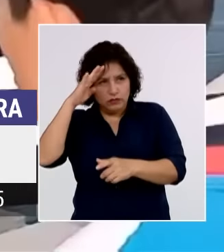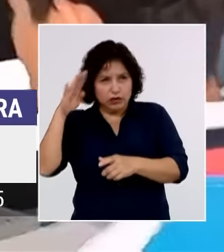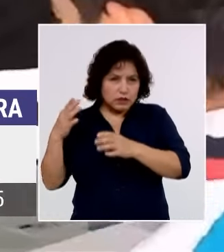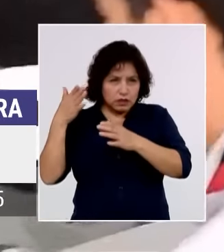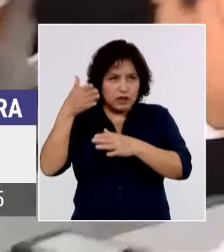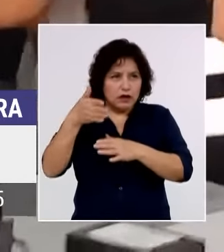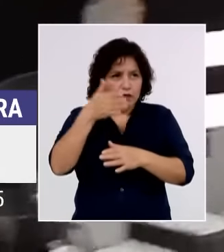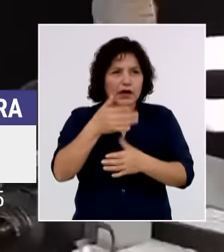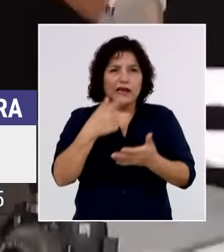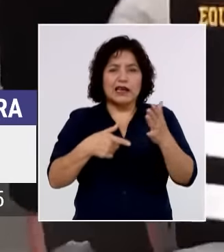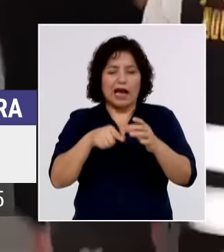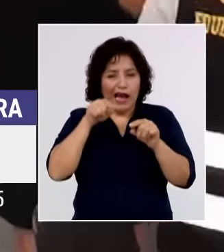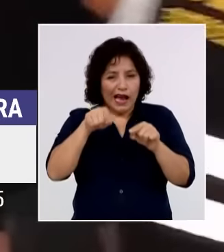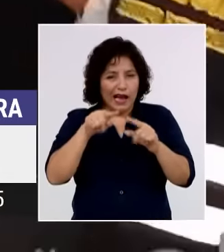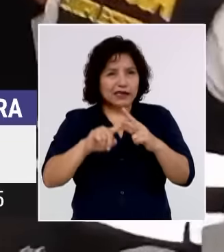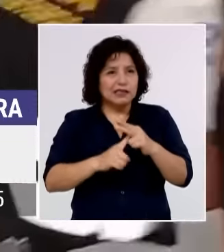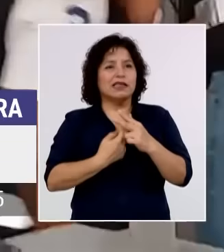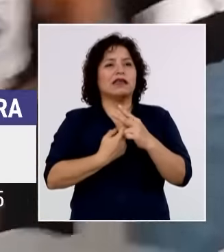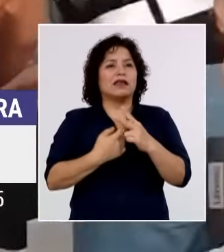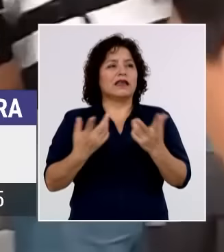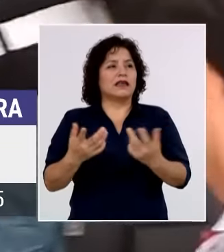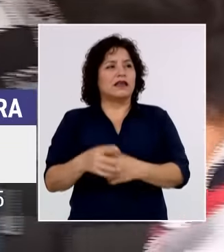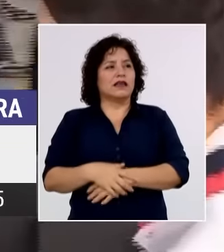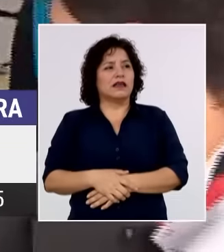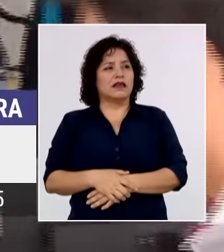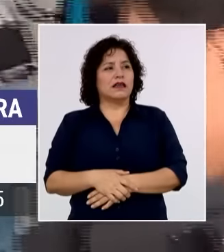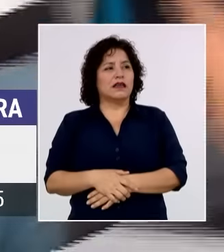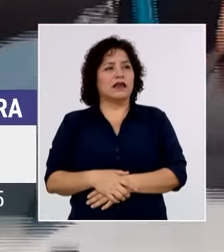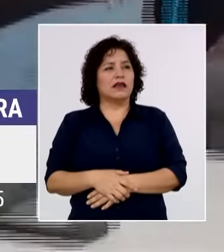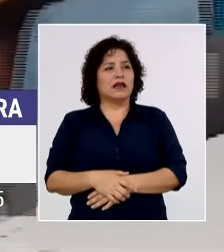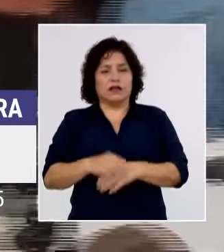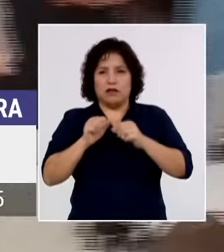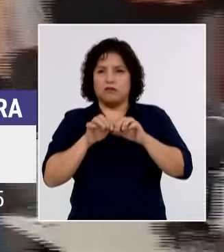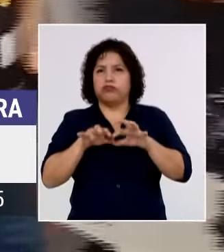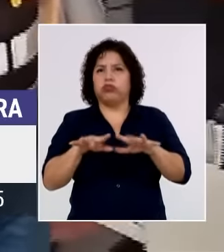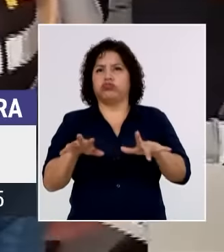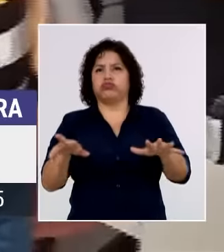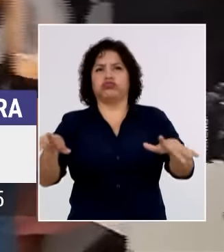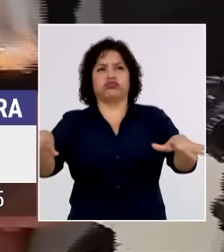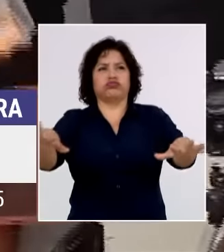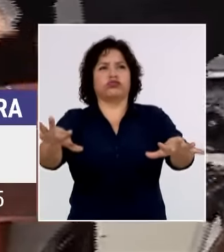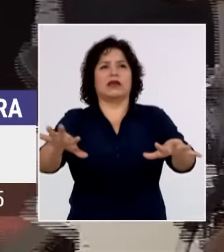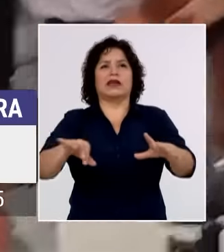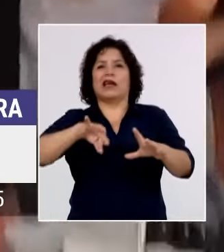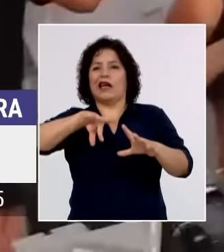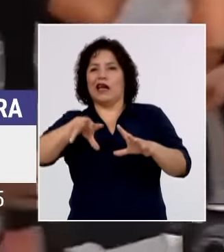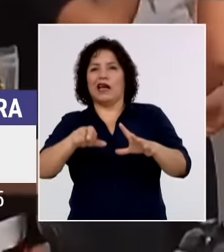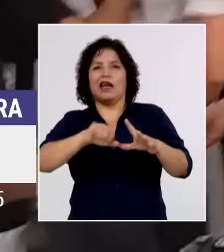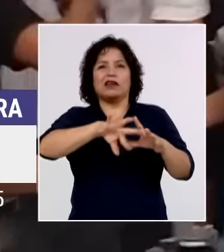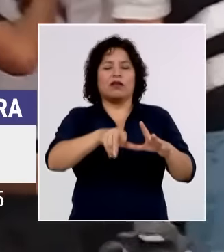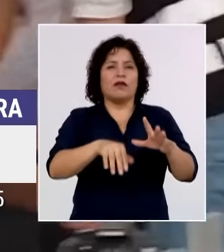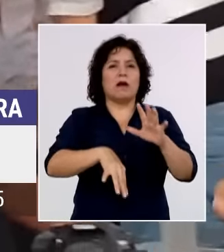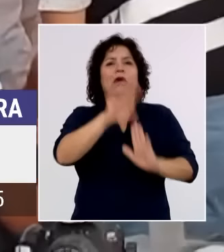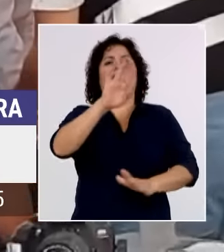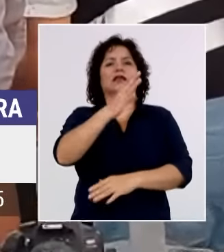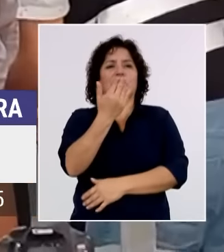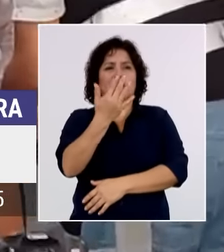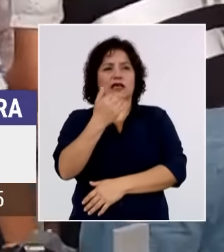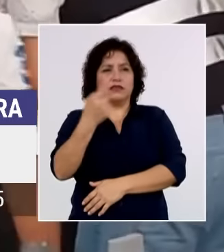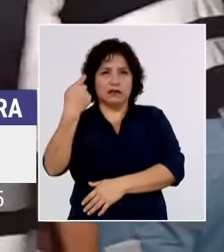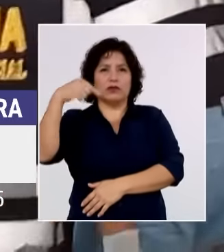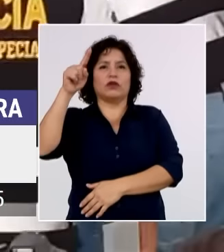crimen organizado es que desde aquí se habría montado una red que habría desfalcado por más de 15 millones de